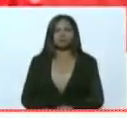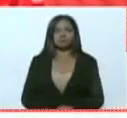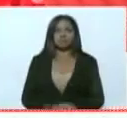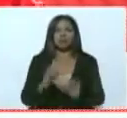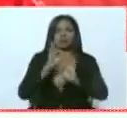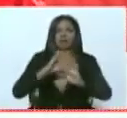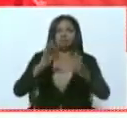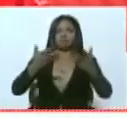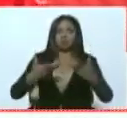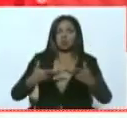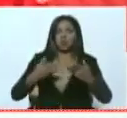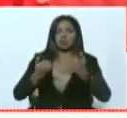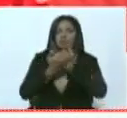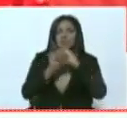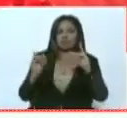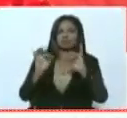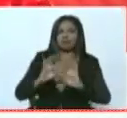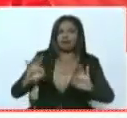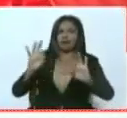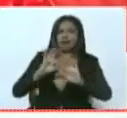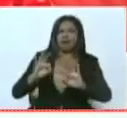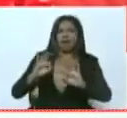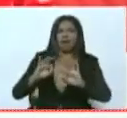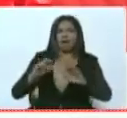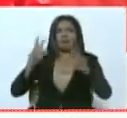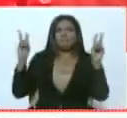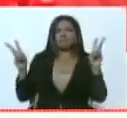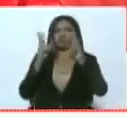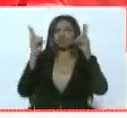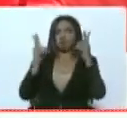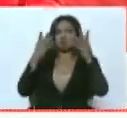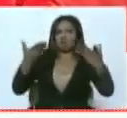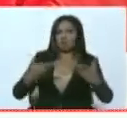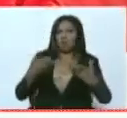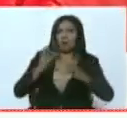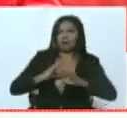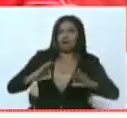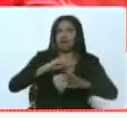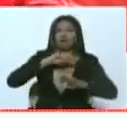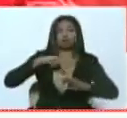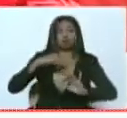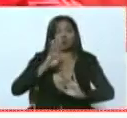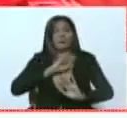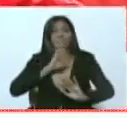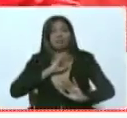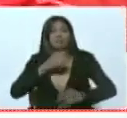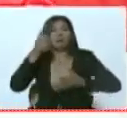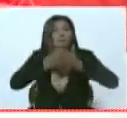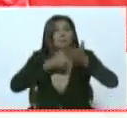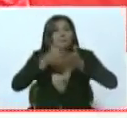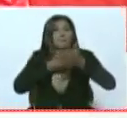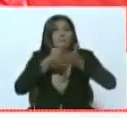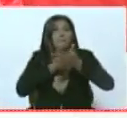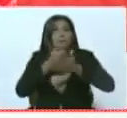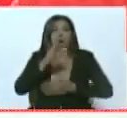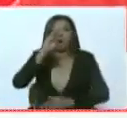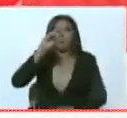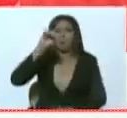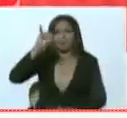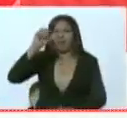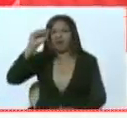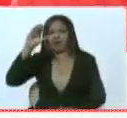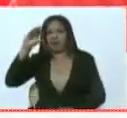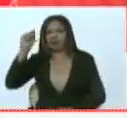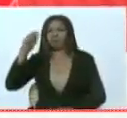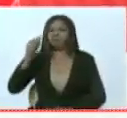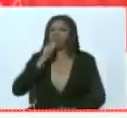Nadie nos regaló la independencia ni las victorias. Nadie. Nadie nos regaló Boyacá. Boyacá